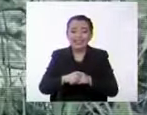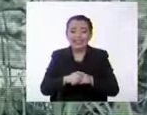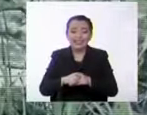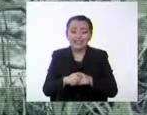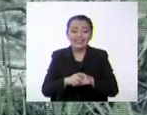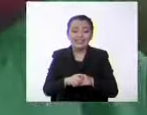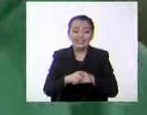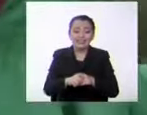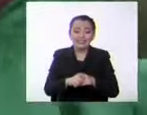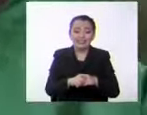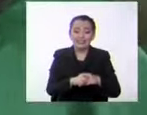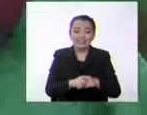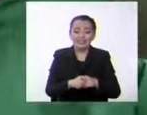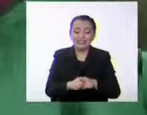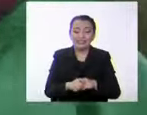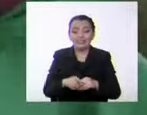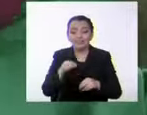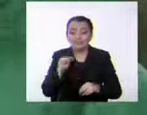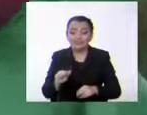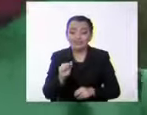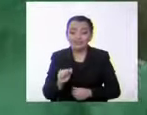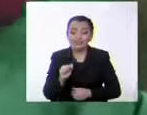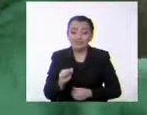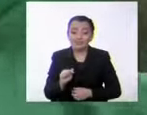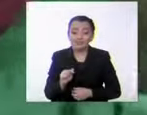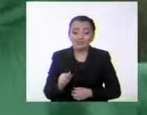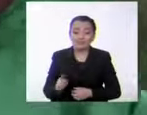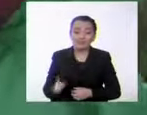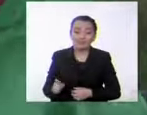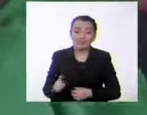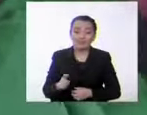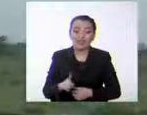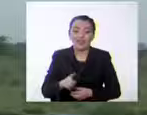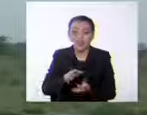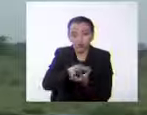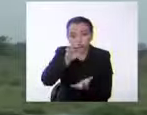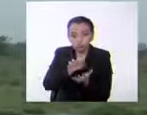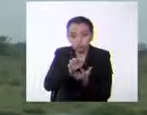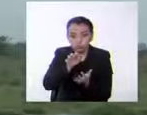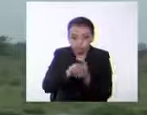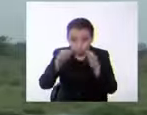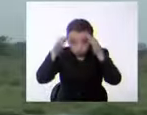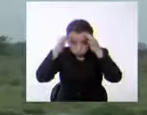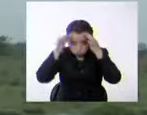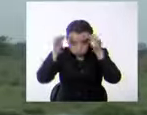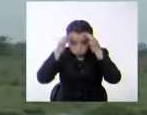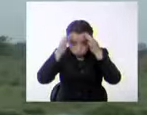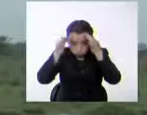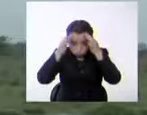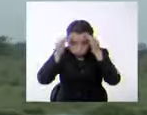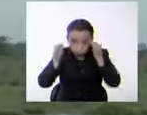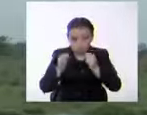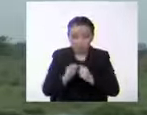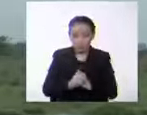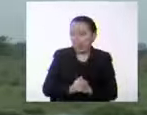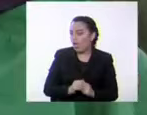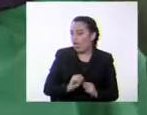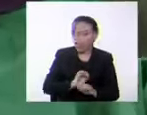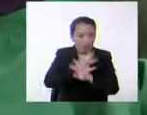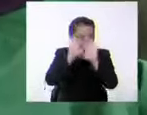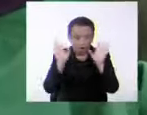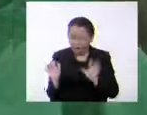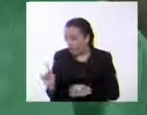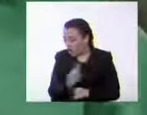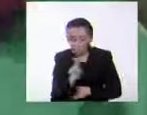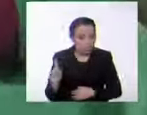Se lo dije, señor Max. Su renacuajo se transformó en rana cornuda. ¿Qué? ¡Claro! ¡Que no,